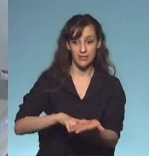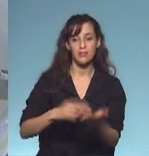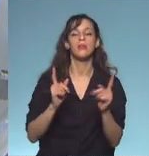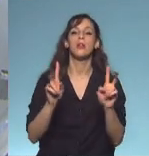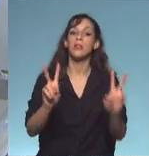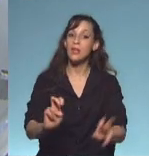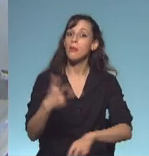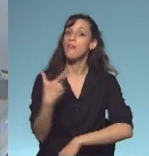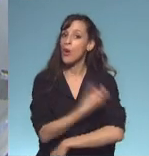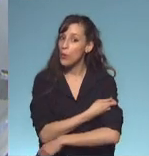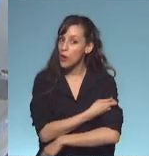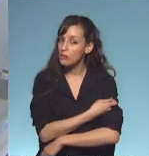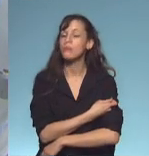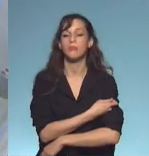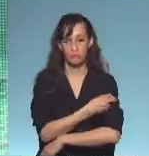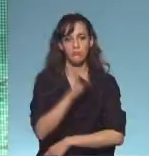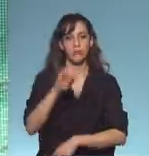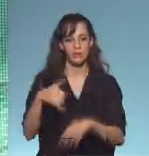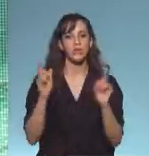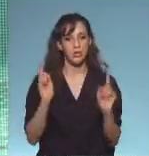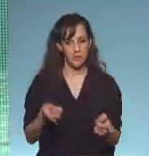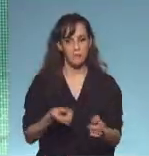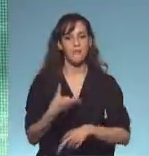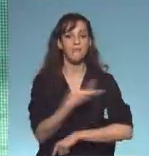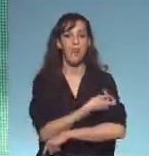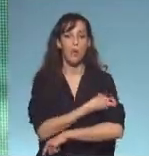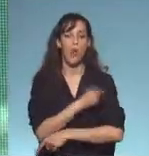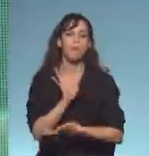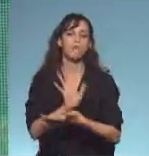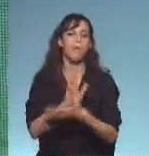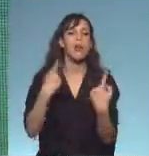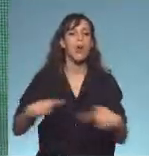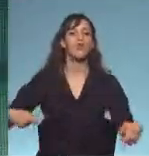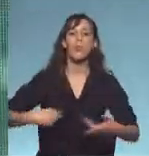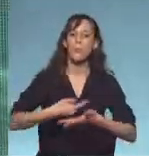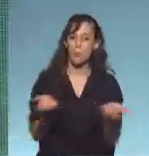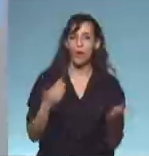vacunas. También las vacunas son parte de los recursos públicos. Seguimos en un ratito, ahora hacemos una pausa.